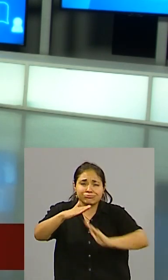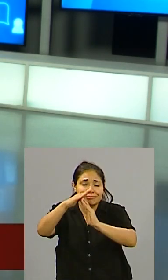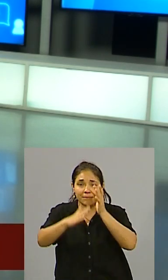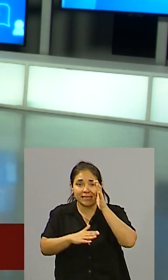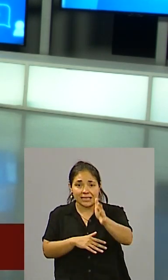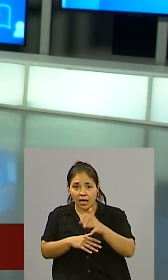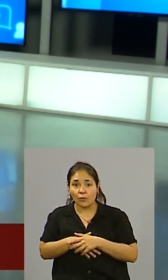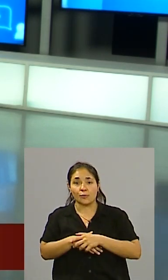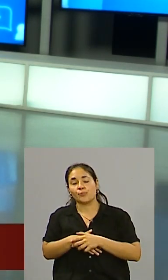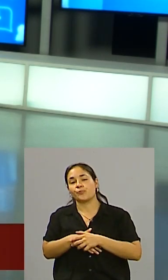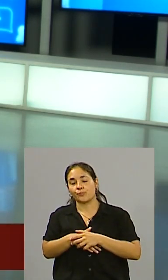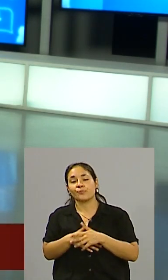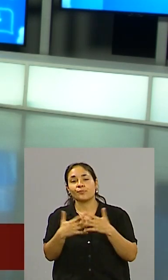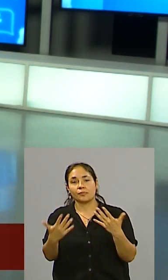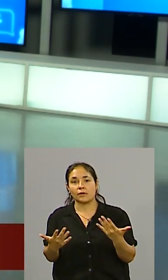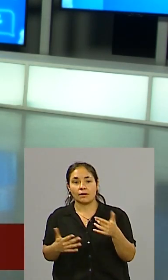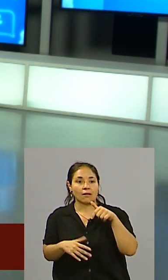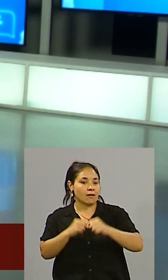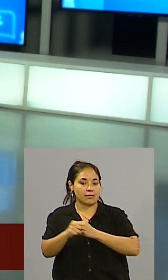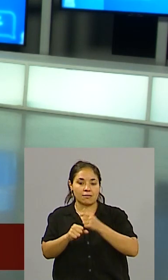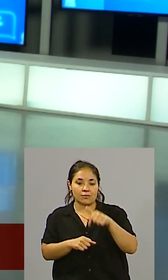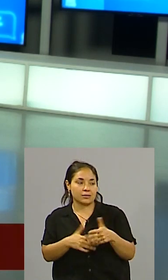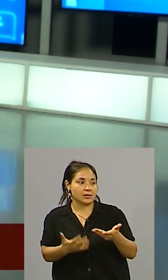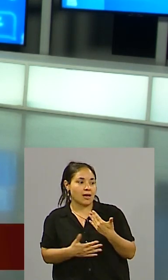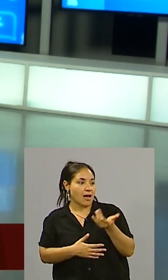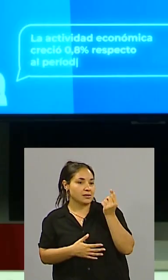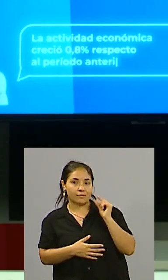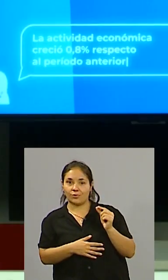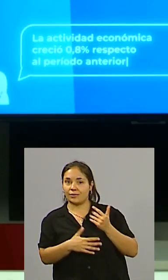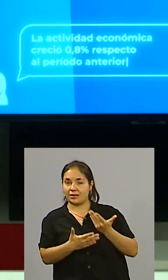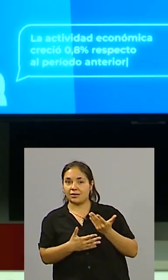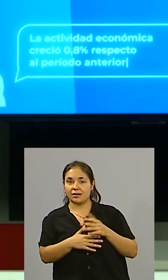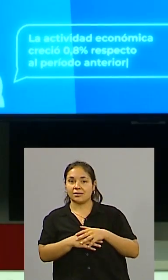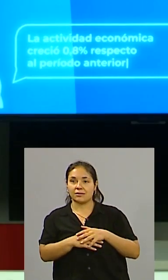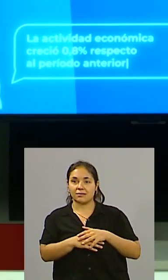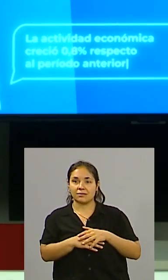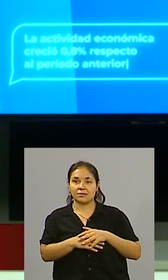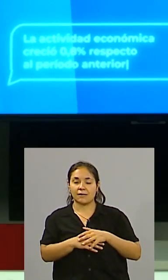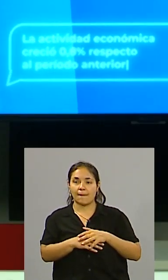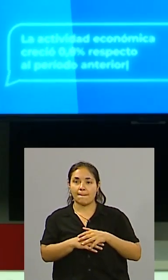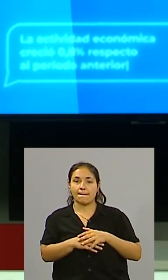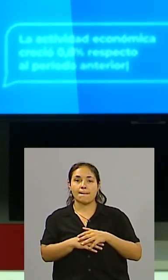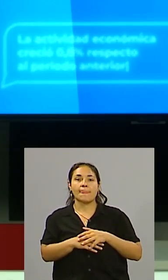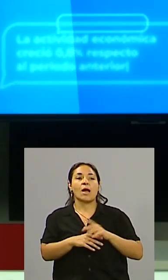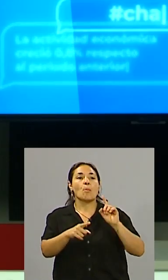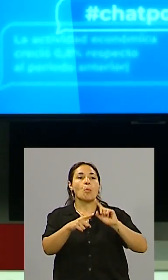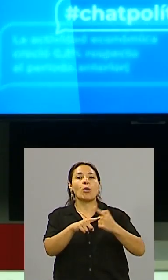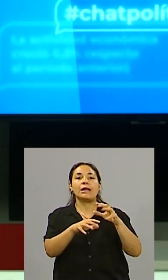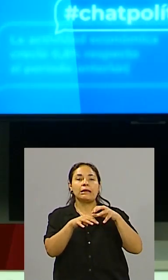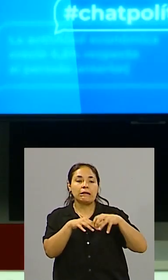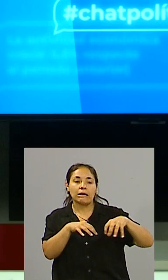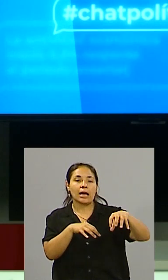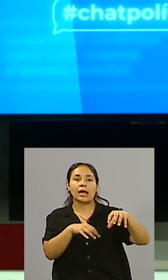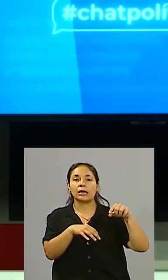Y de alguna forma, hace poquitos días asistimos, ¿no?, a cómo alguna parte de la clase política incitando